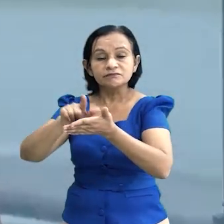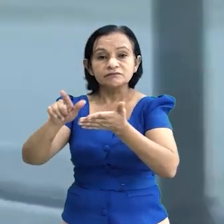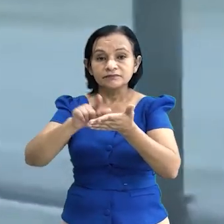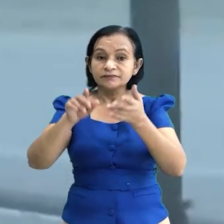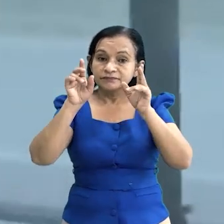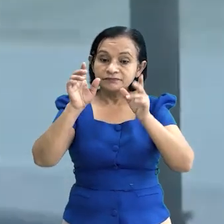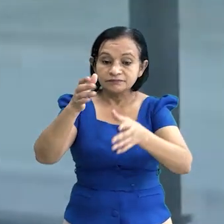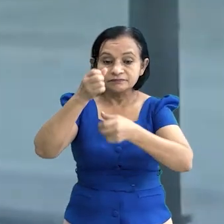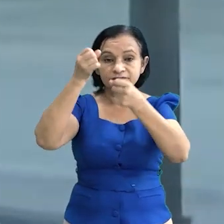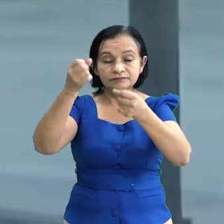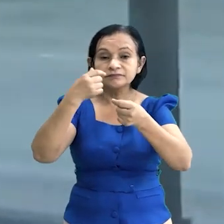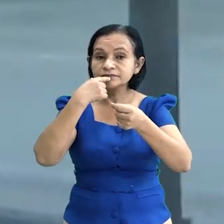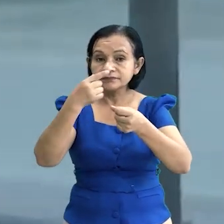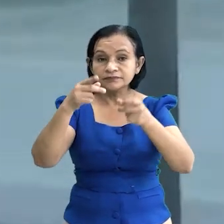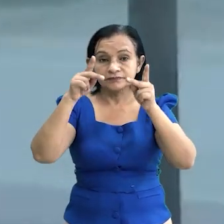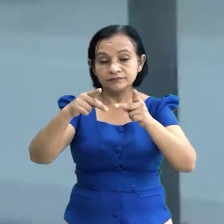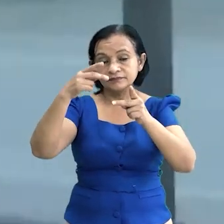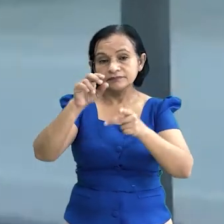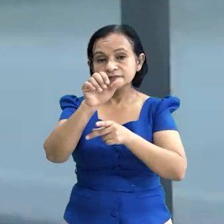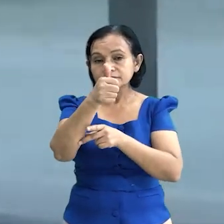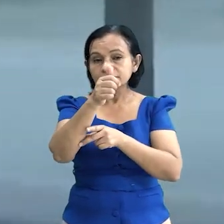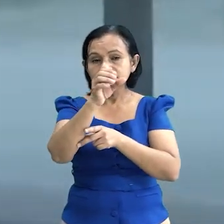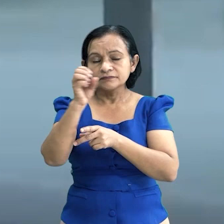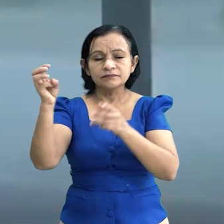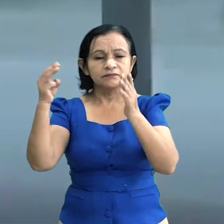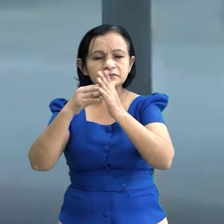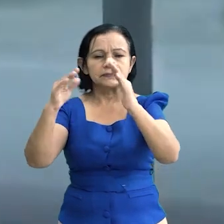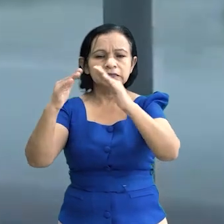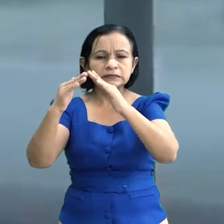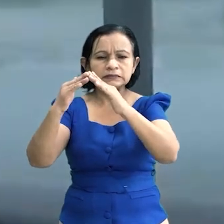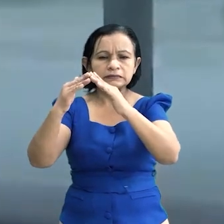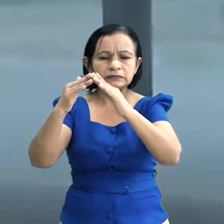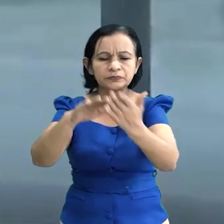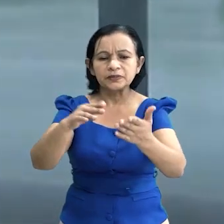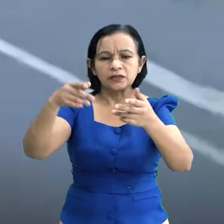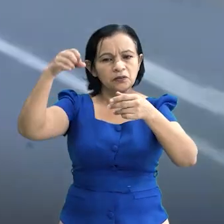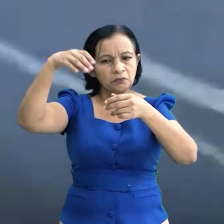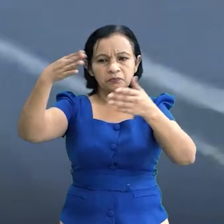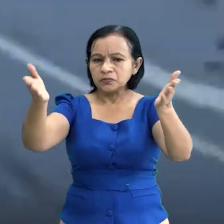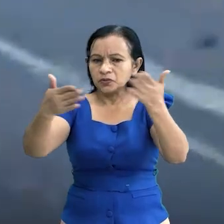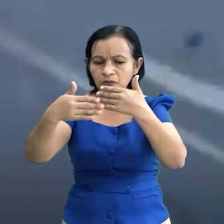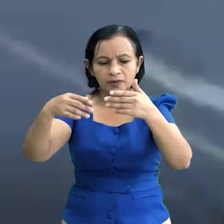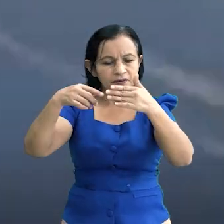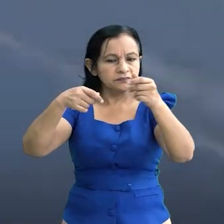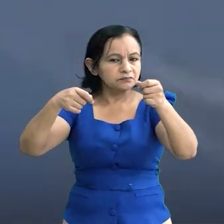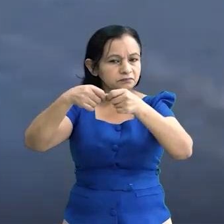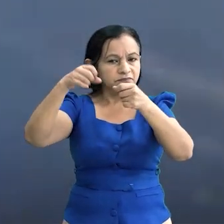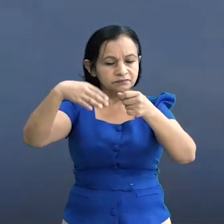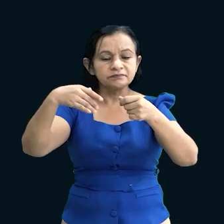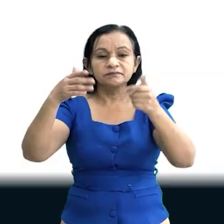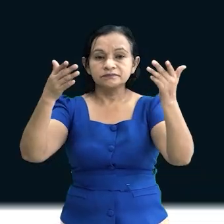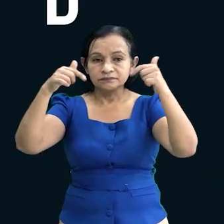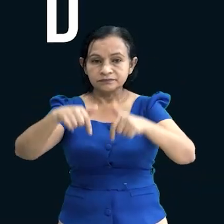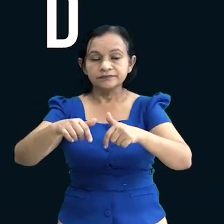Las autoridades también han indicado que al menos unas 600.000 viviendas permanecen sin fluido eléctrico en el estado de Florida hasta el